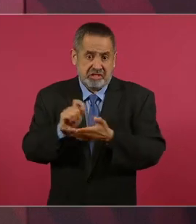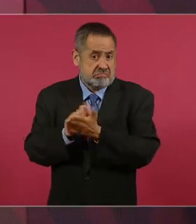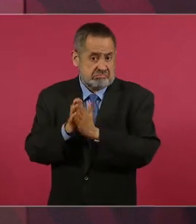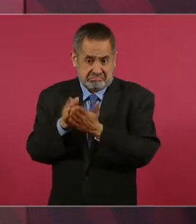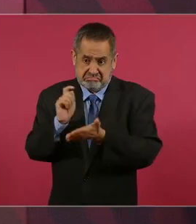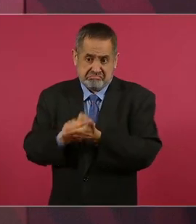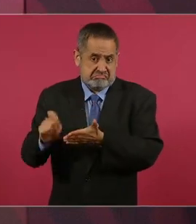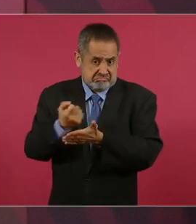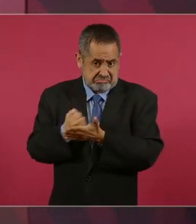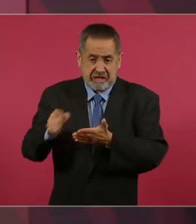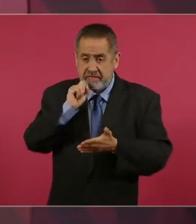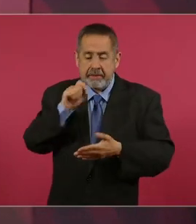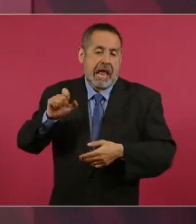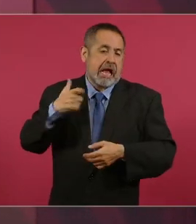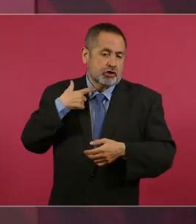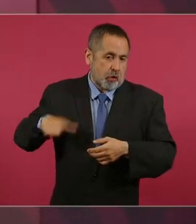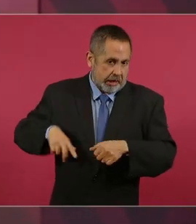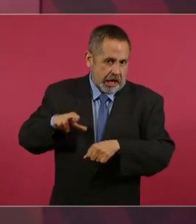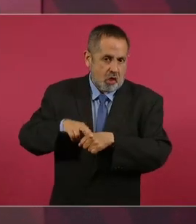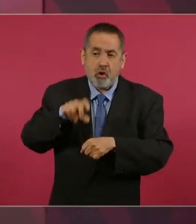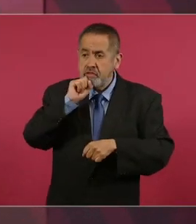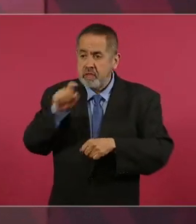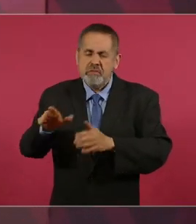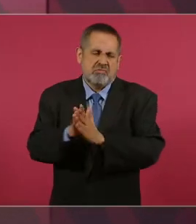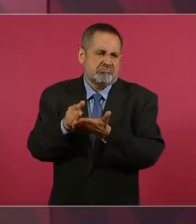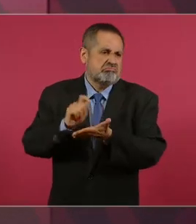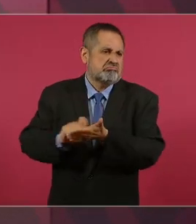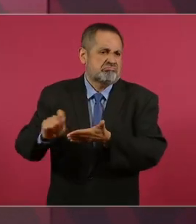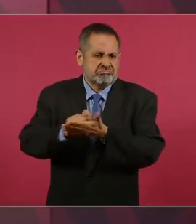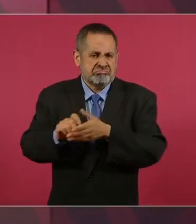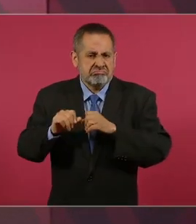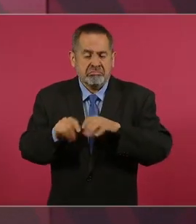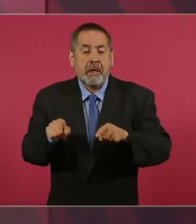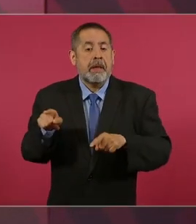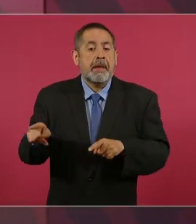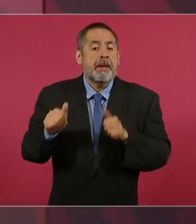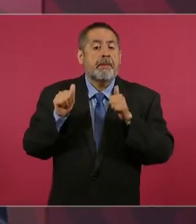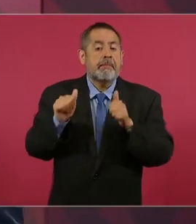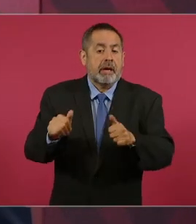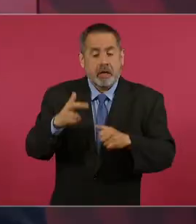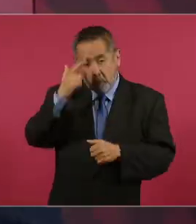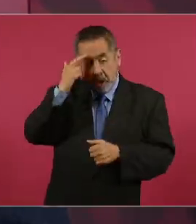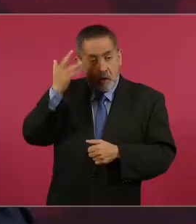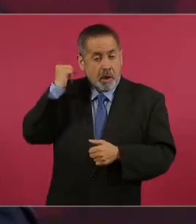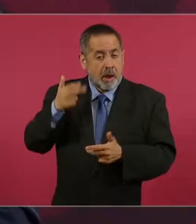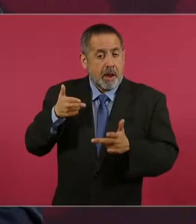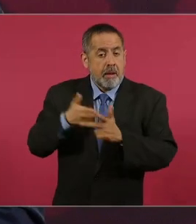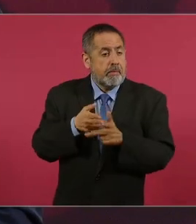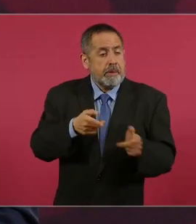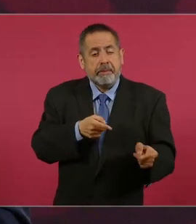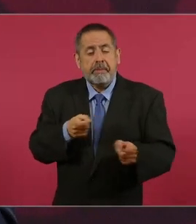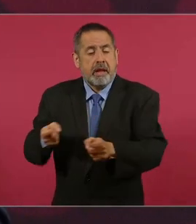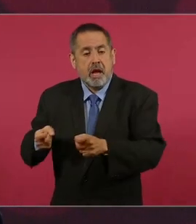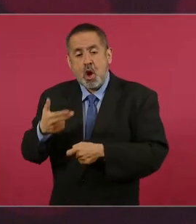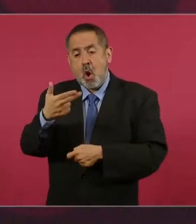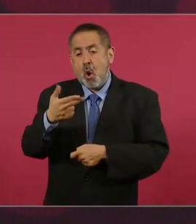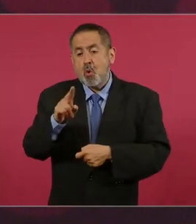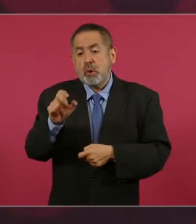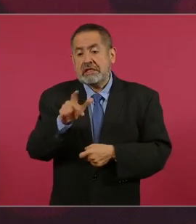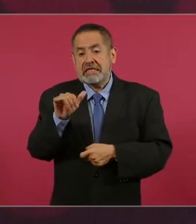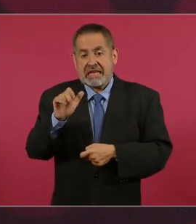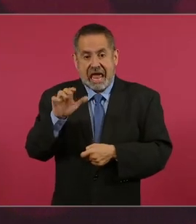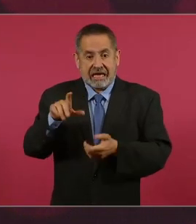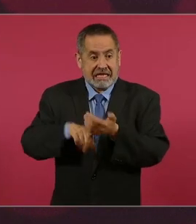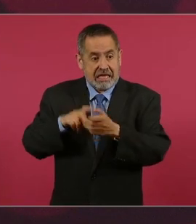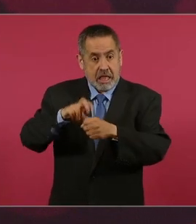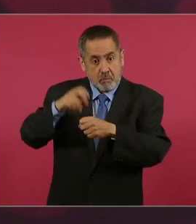que era un escritor también, de los que se salvó en la matanza de Huitzilac, aquí